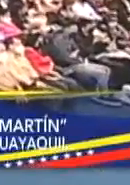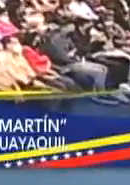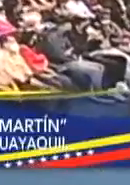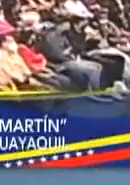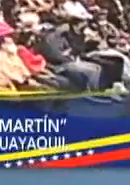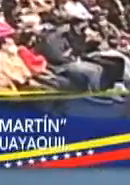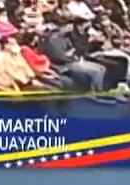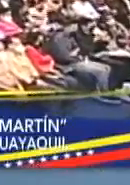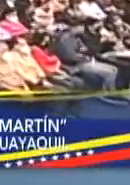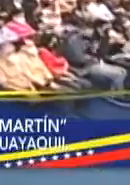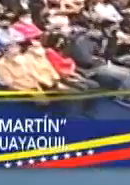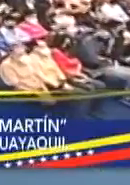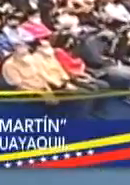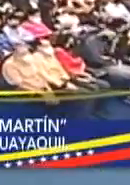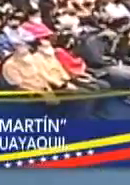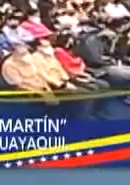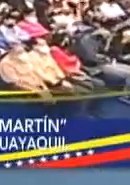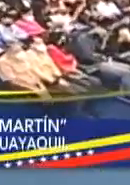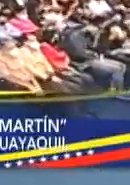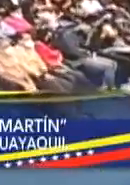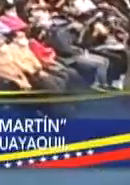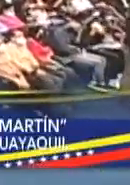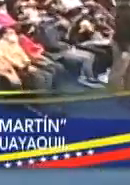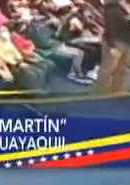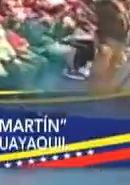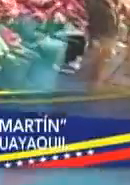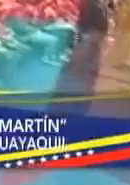He estado siguiendo